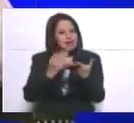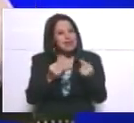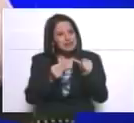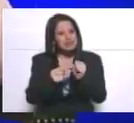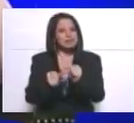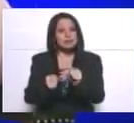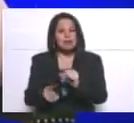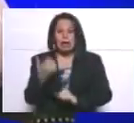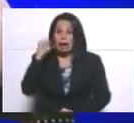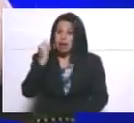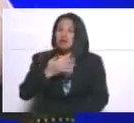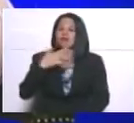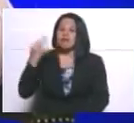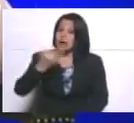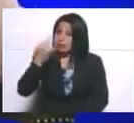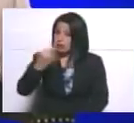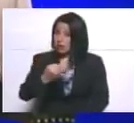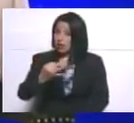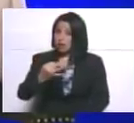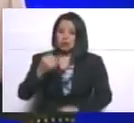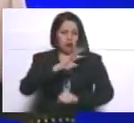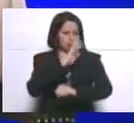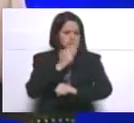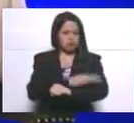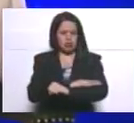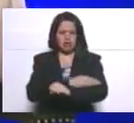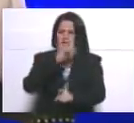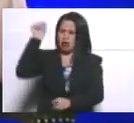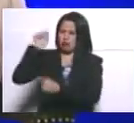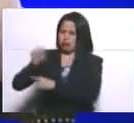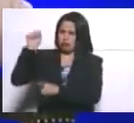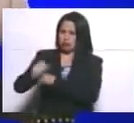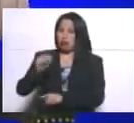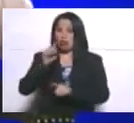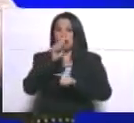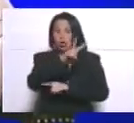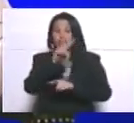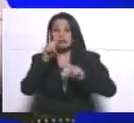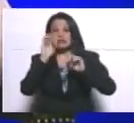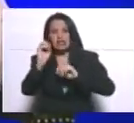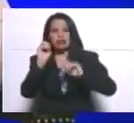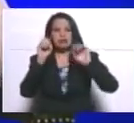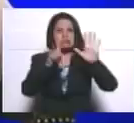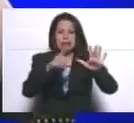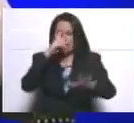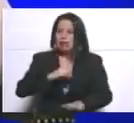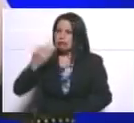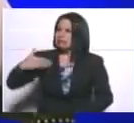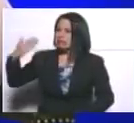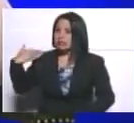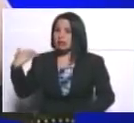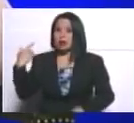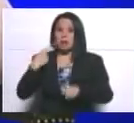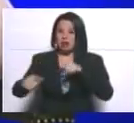vemos a los poderes imperiales hoy, que bueno, fueron derrotados hace 206 años, pero quieren atreverse nuevamente contra Venezuela, sabemos